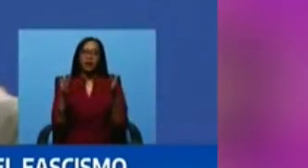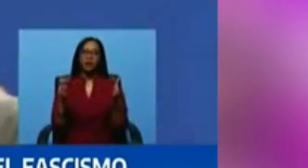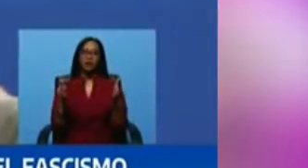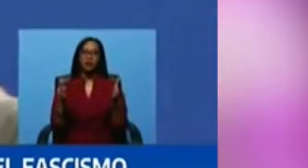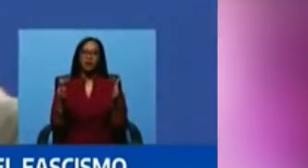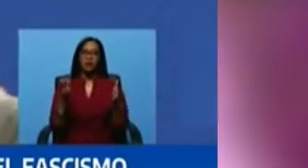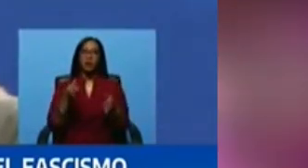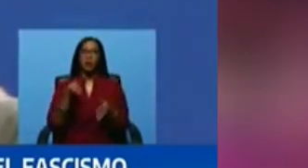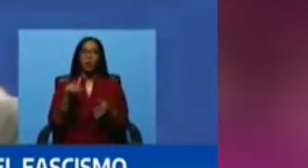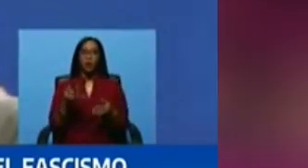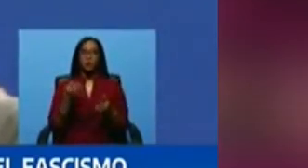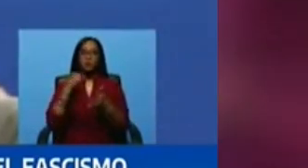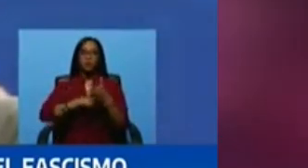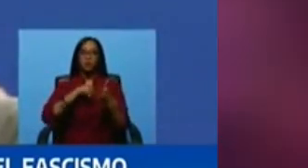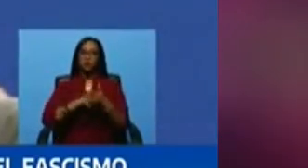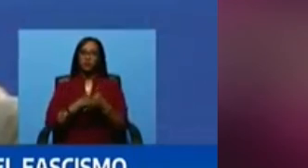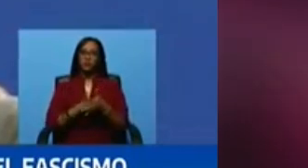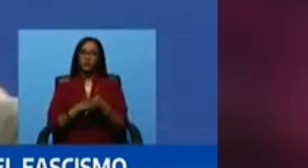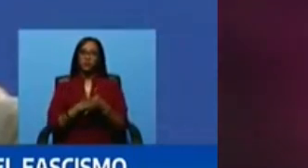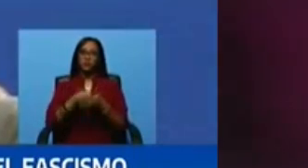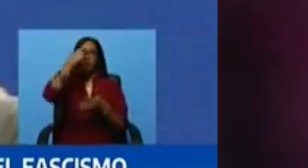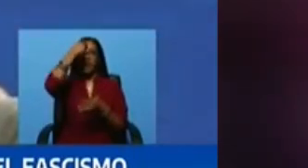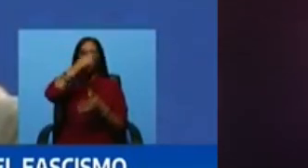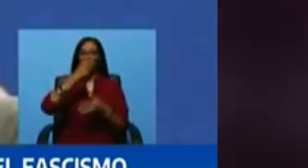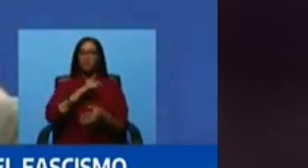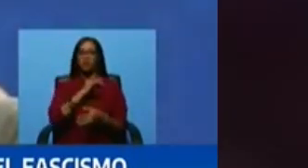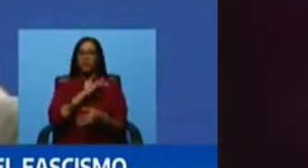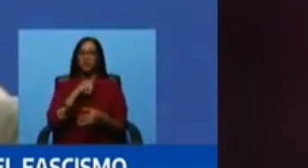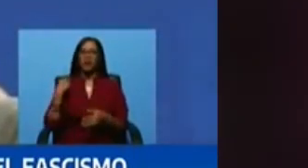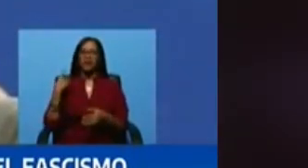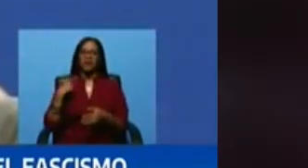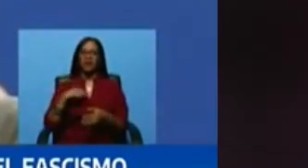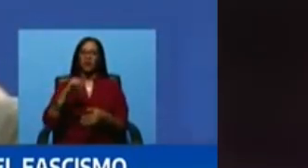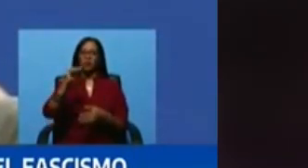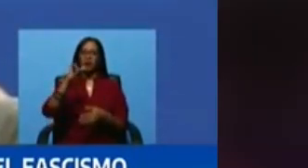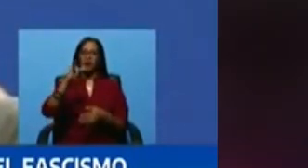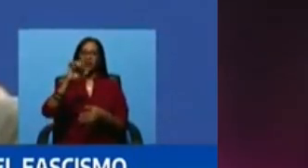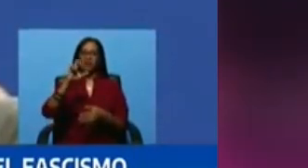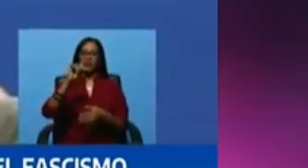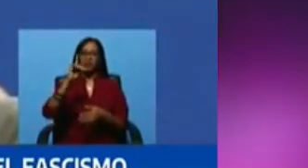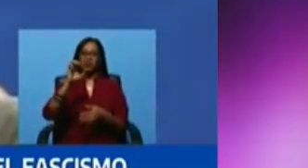¿Cuánto luchó el pueblo de Chile para tener un Salvador Allende?